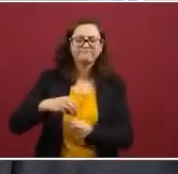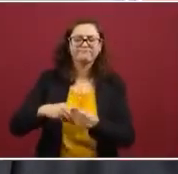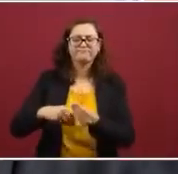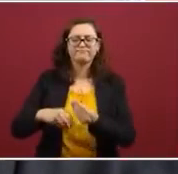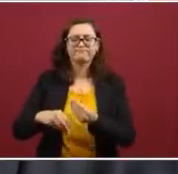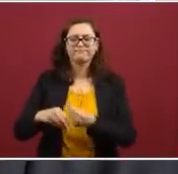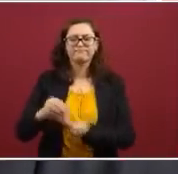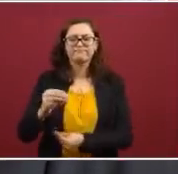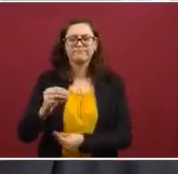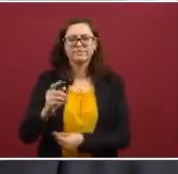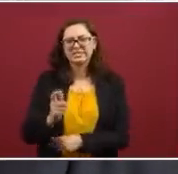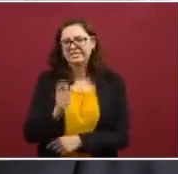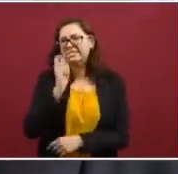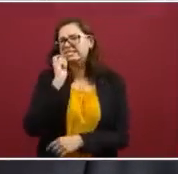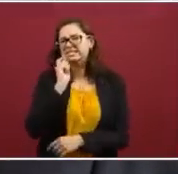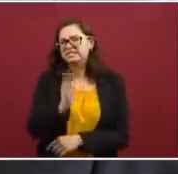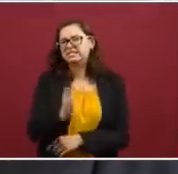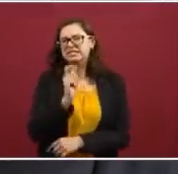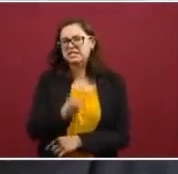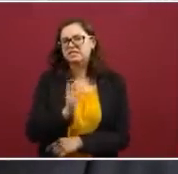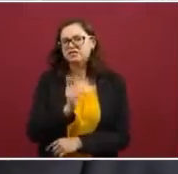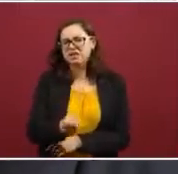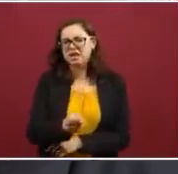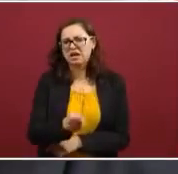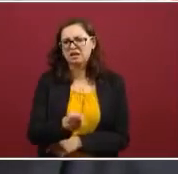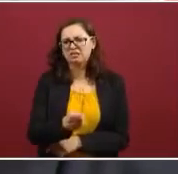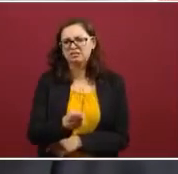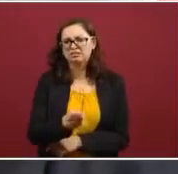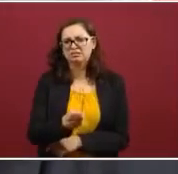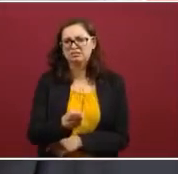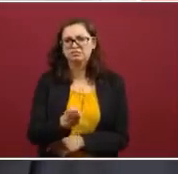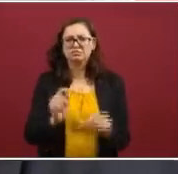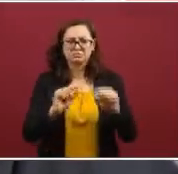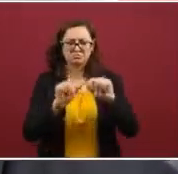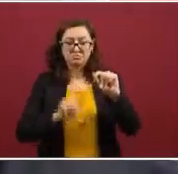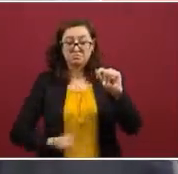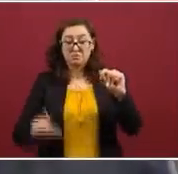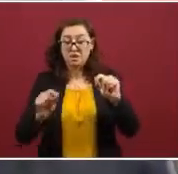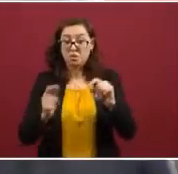Ese elemento nuevo en México,